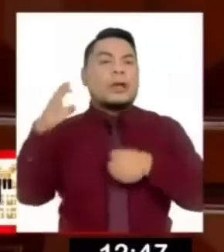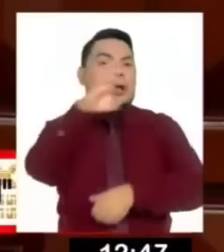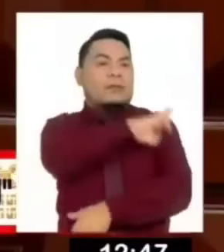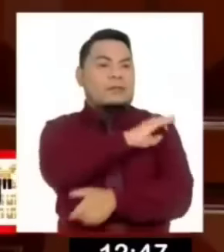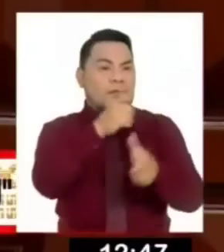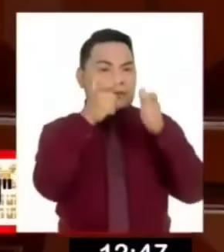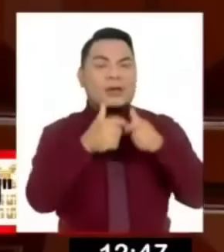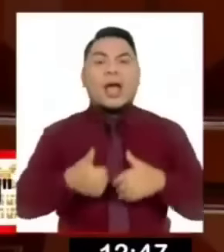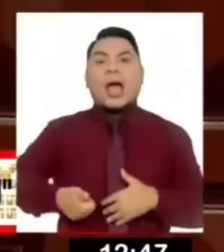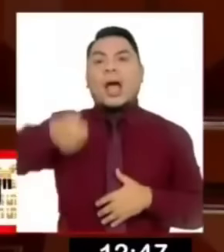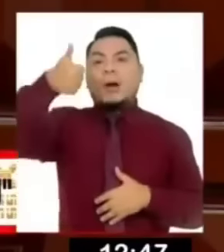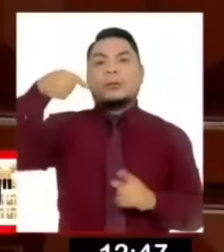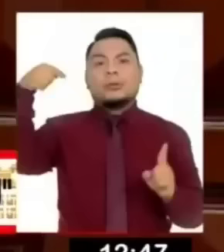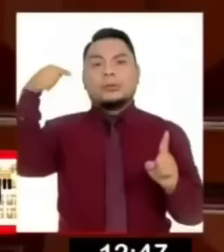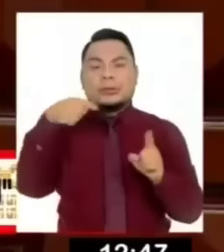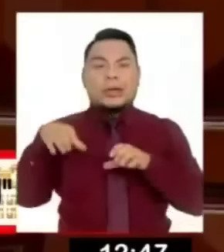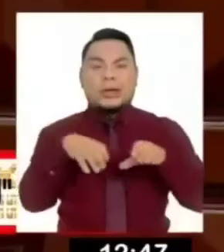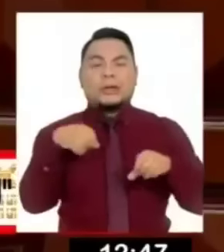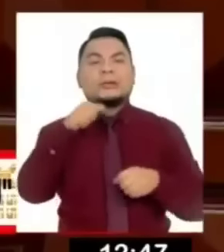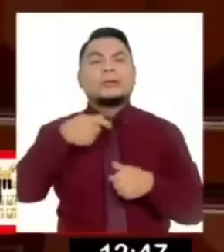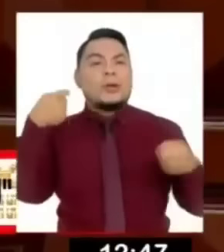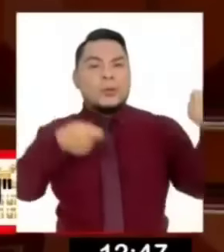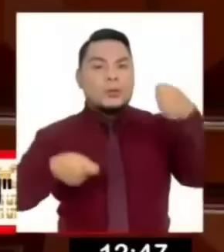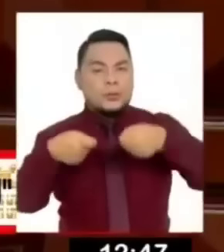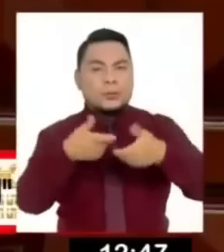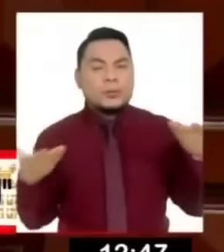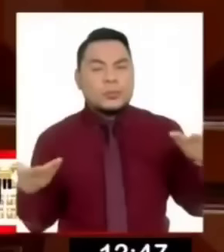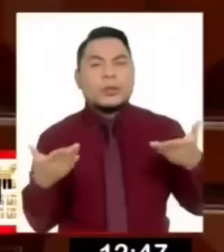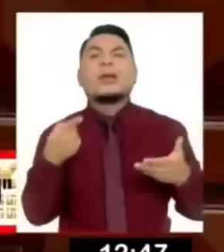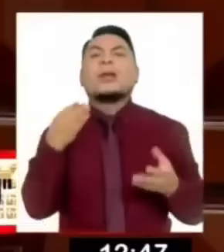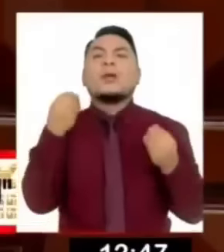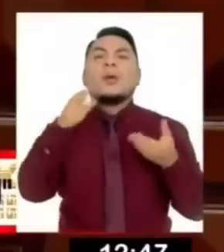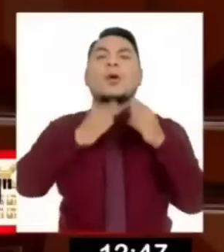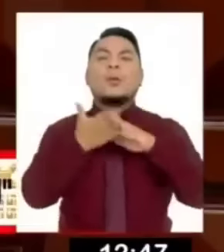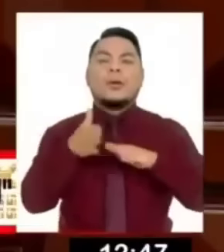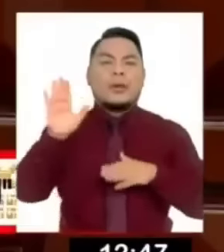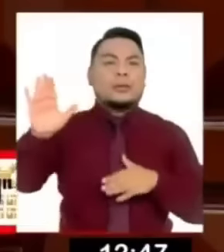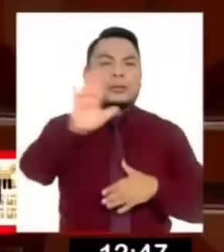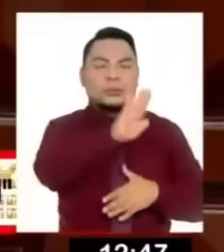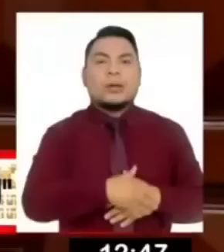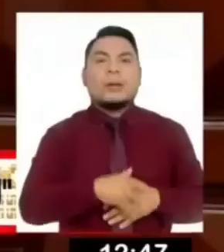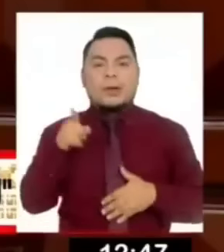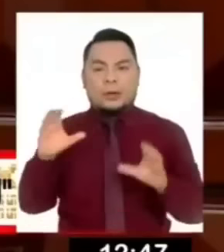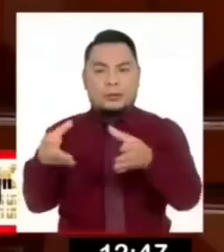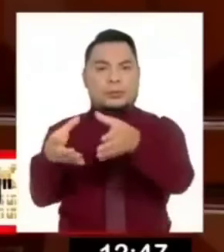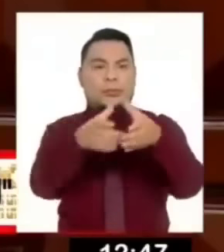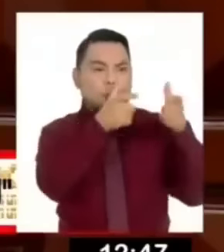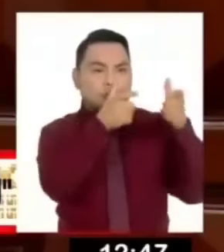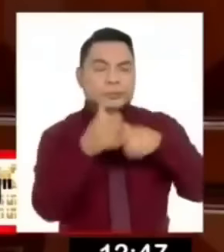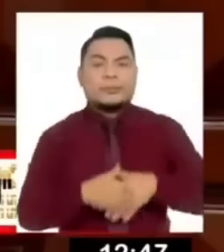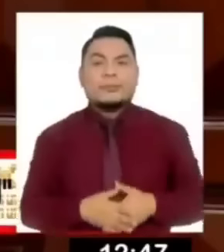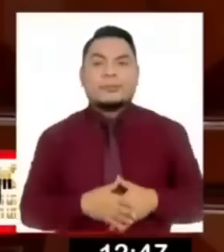fiscalización a las autoridades en la ejecución de la inversión pública en las comunidades.